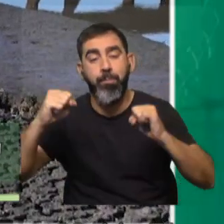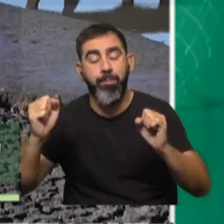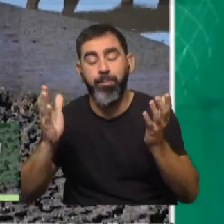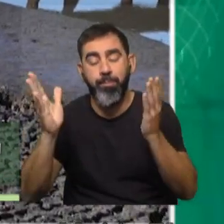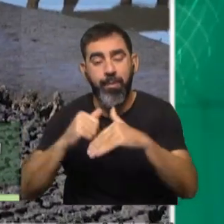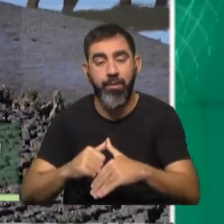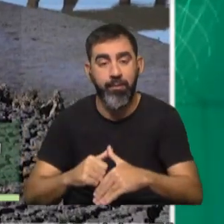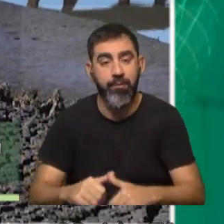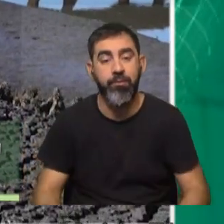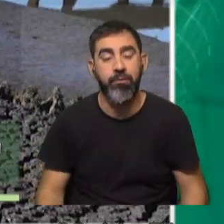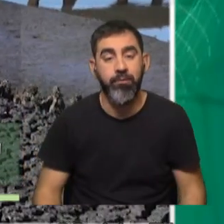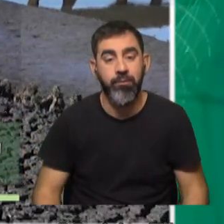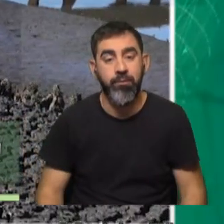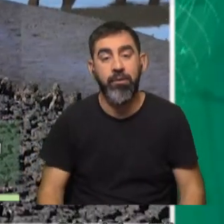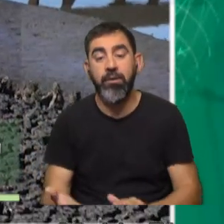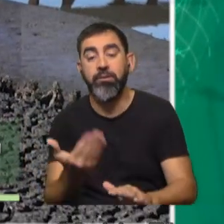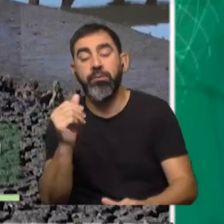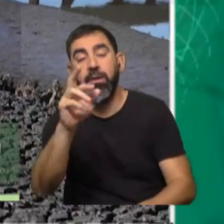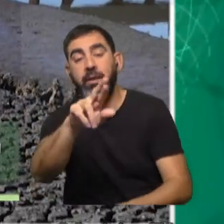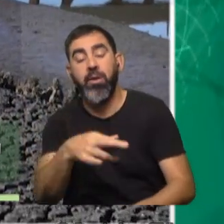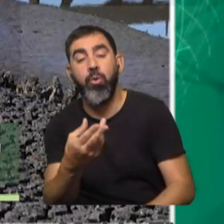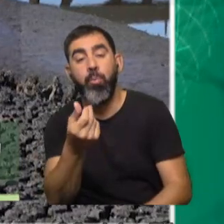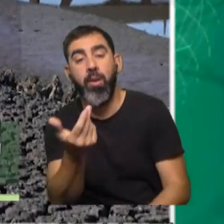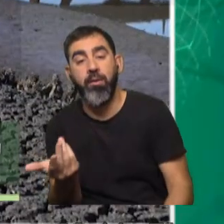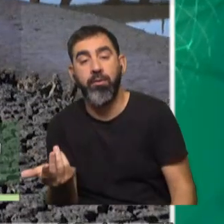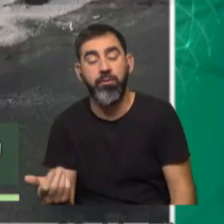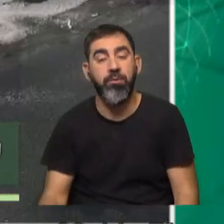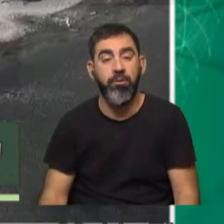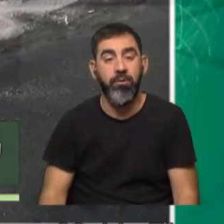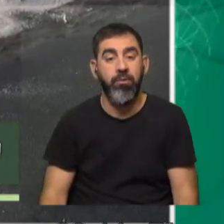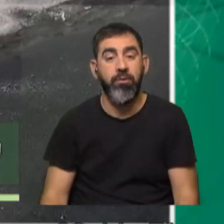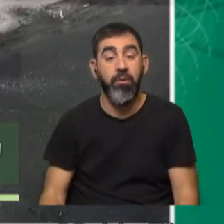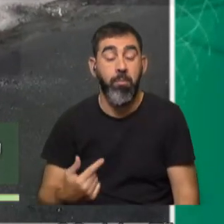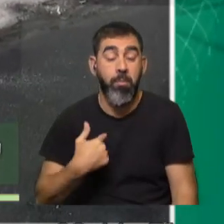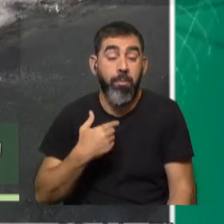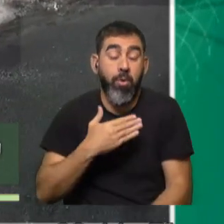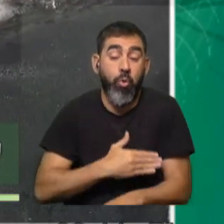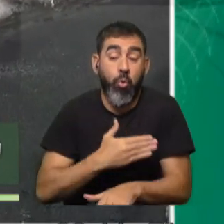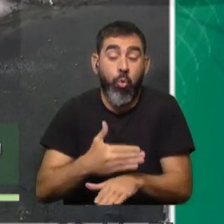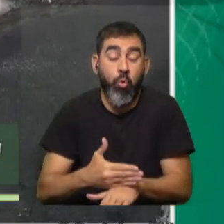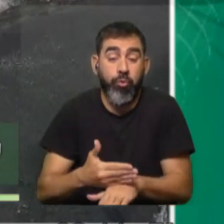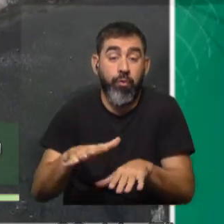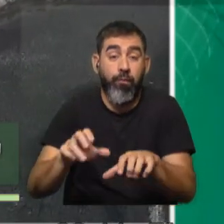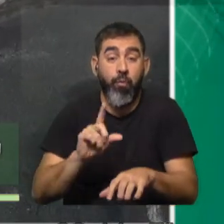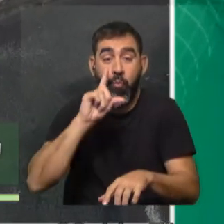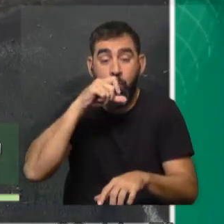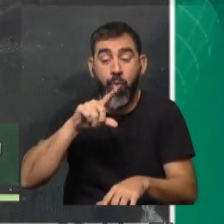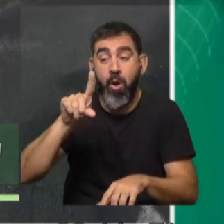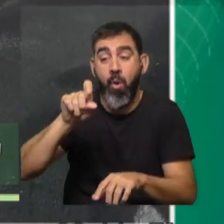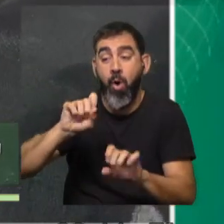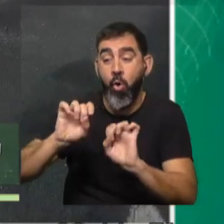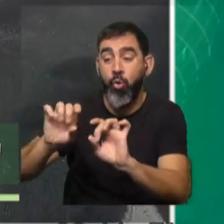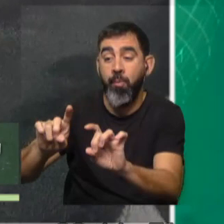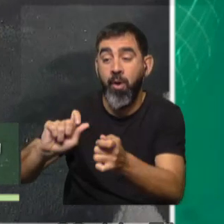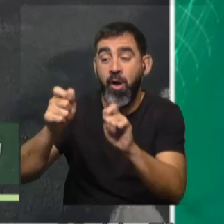en esa contaminación entonces sacaré del río de la plata la consecuencia para mí como vecino Montevideo es que me cambien un agua contaminada